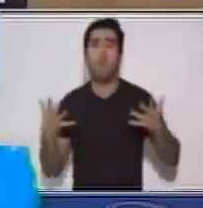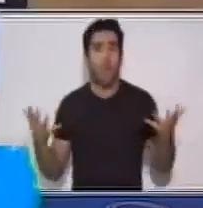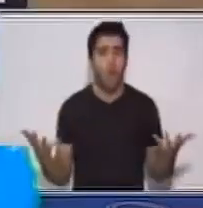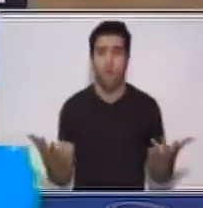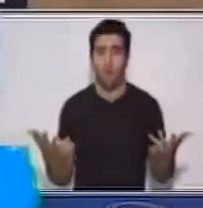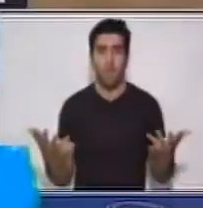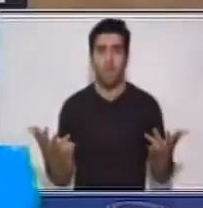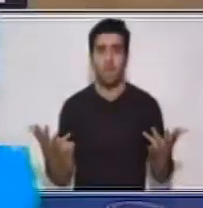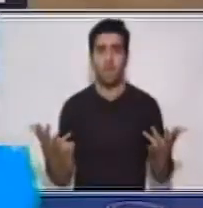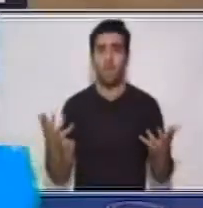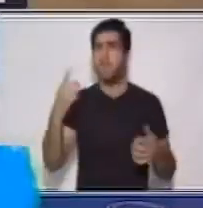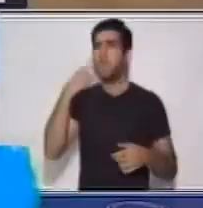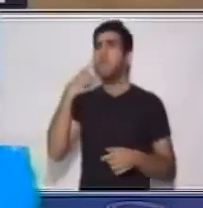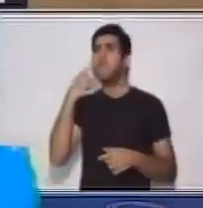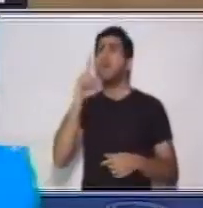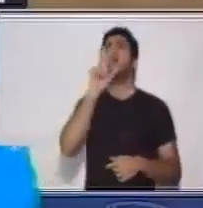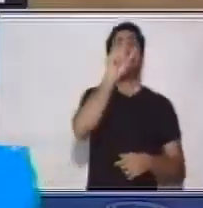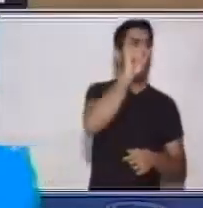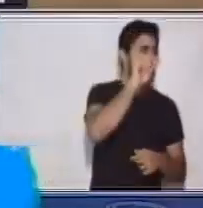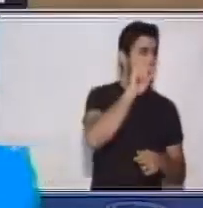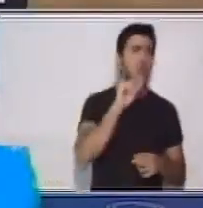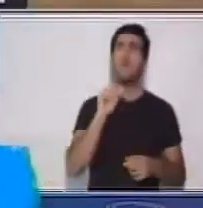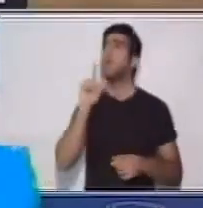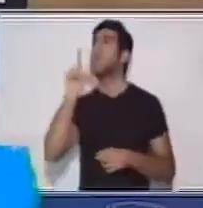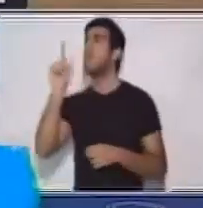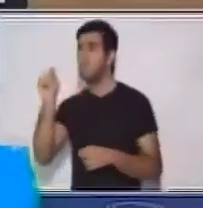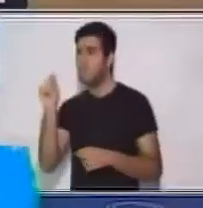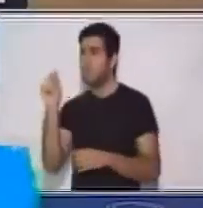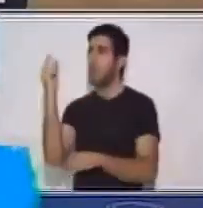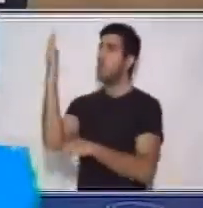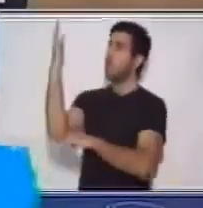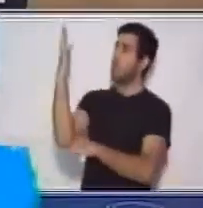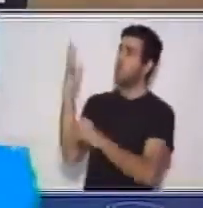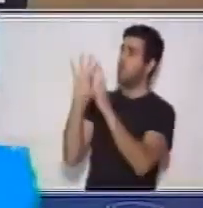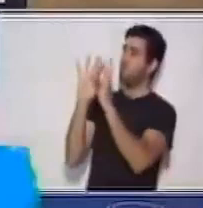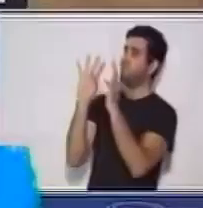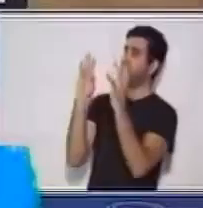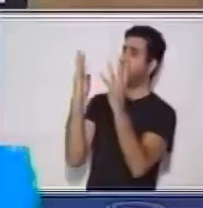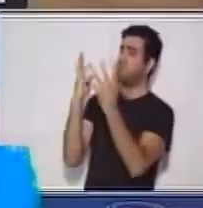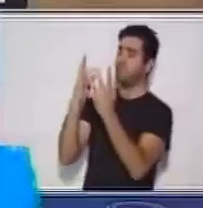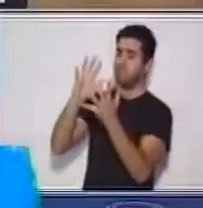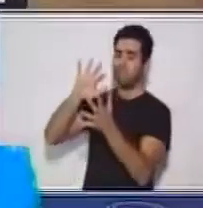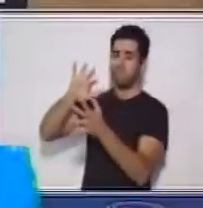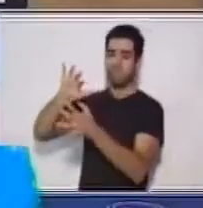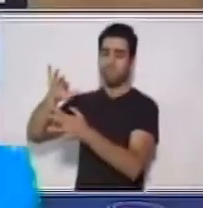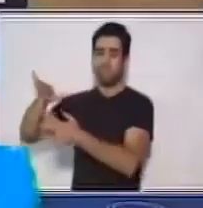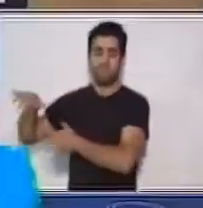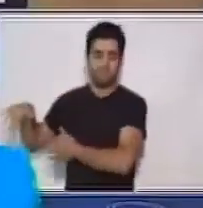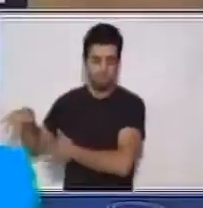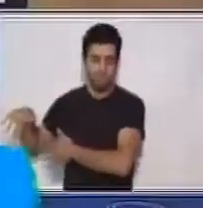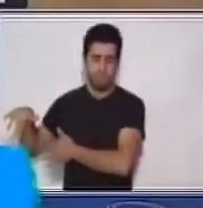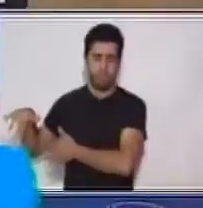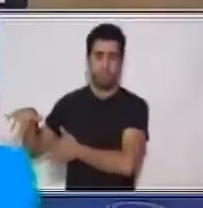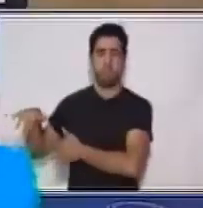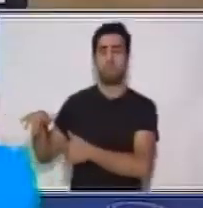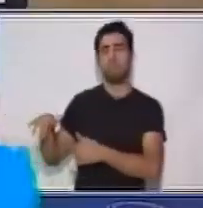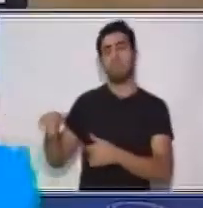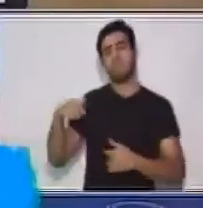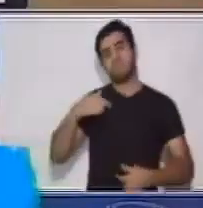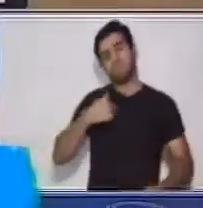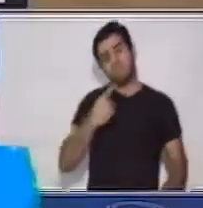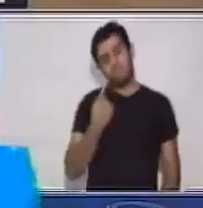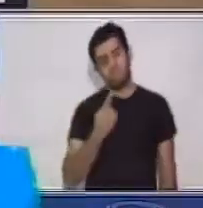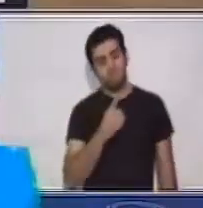el camino, donde deja en el espino su blanda lana de oveja.